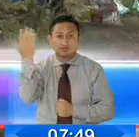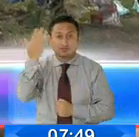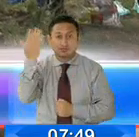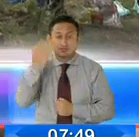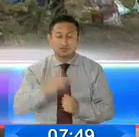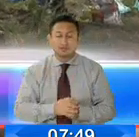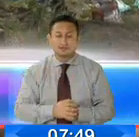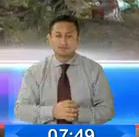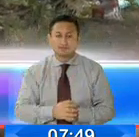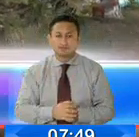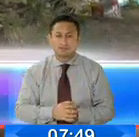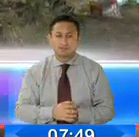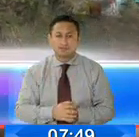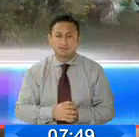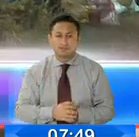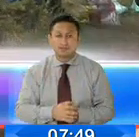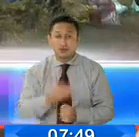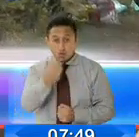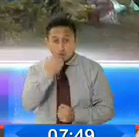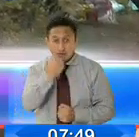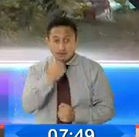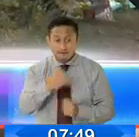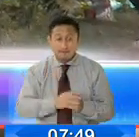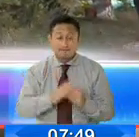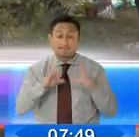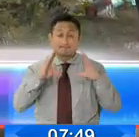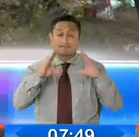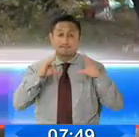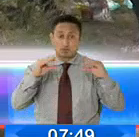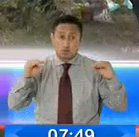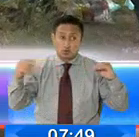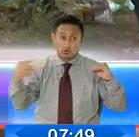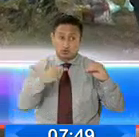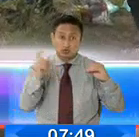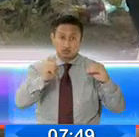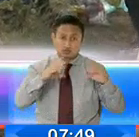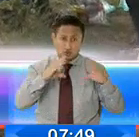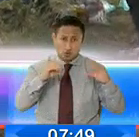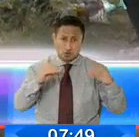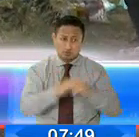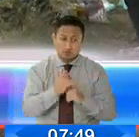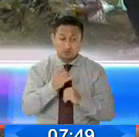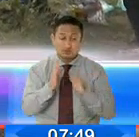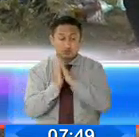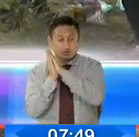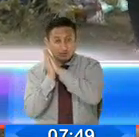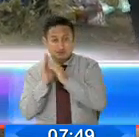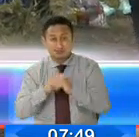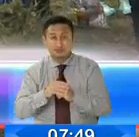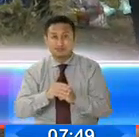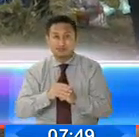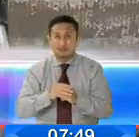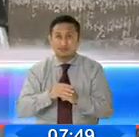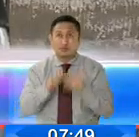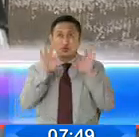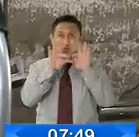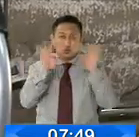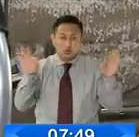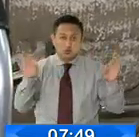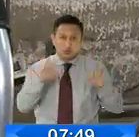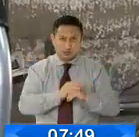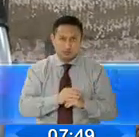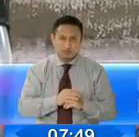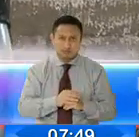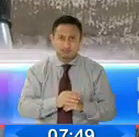televisor, pues víveres, los colchones que necesitaban porque dormían encima de unas esteras. No, les agradezco